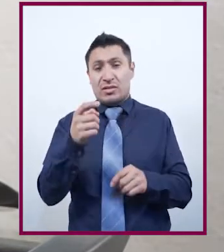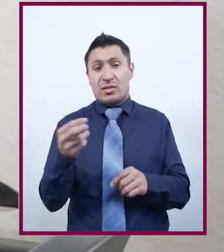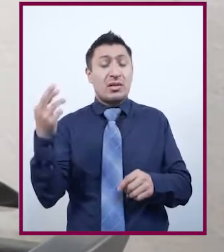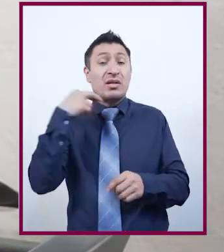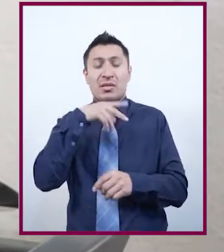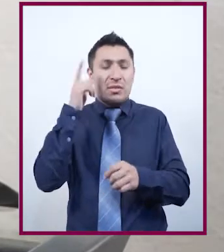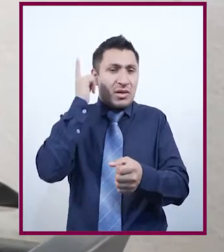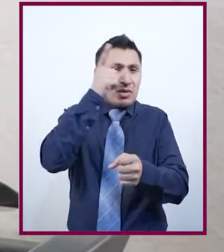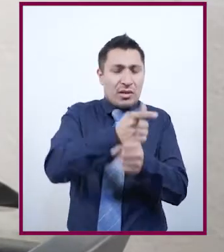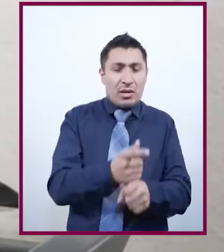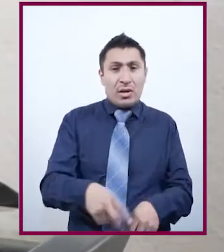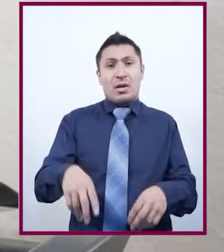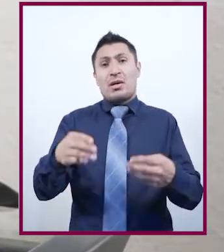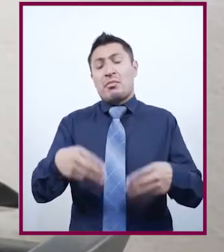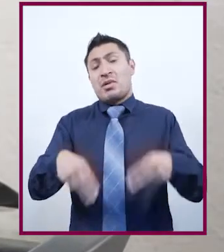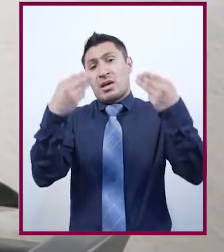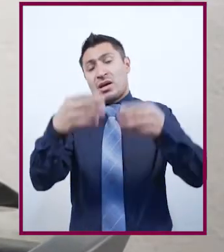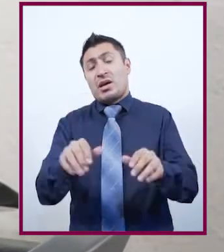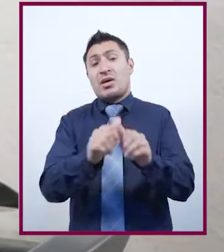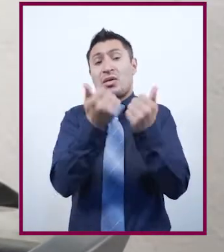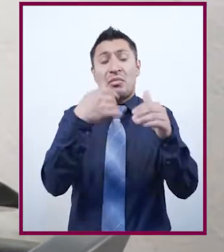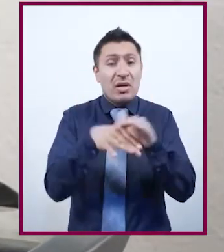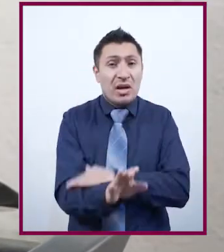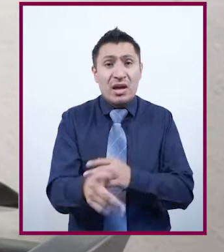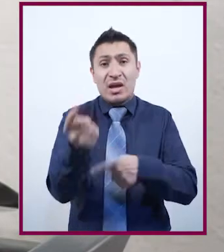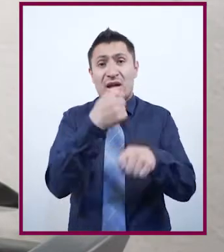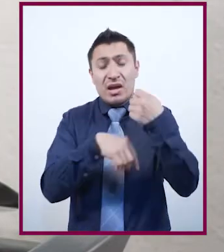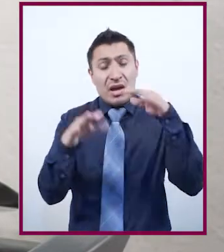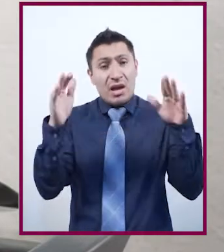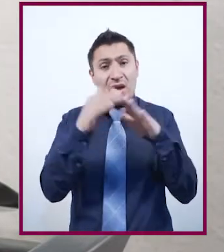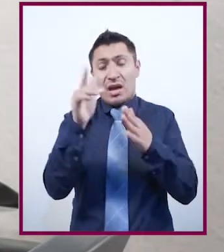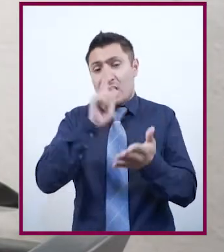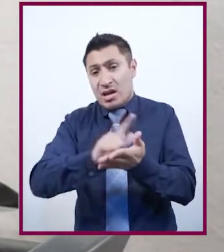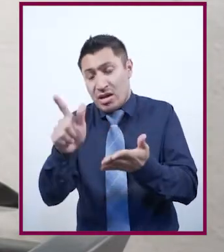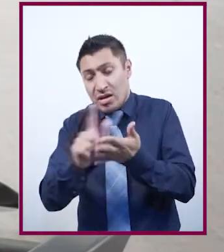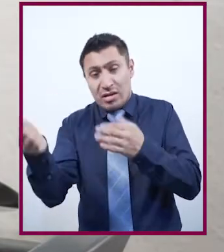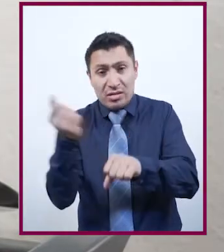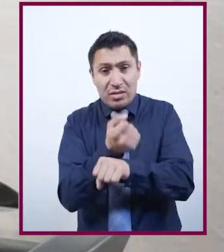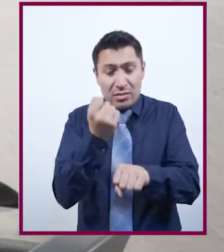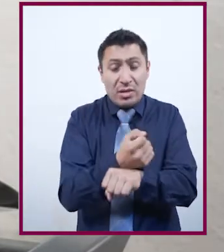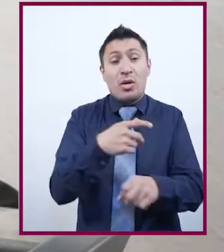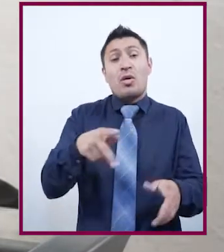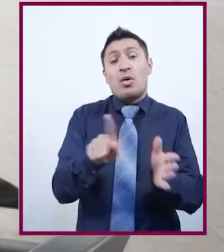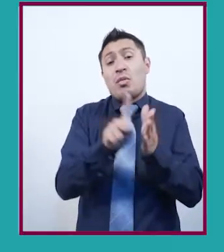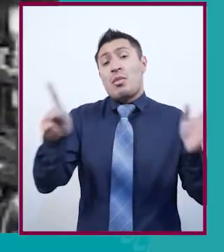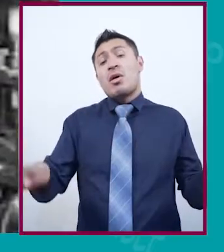vistos en mercados, panaderías, tiendas, casas, limpiando zapatos o vendiendo